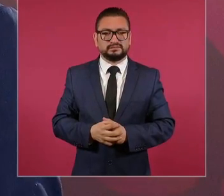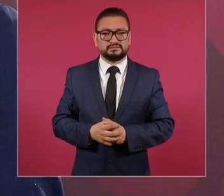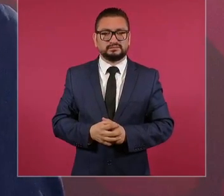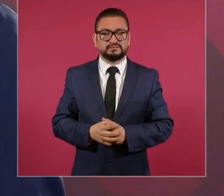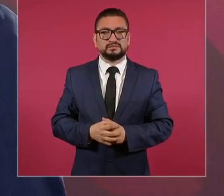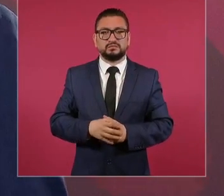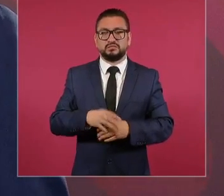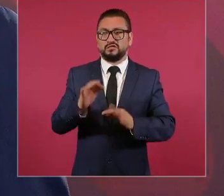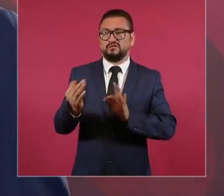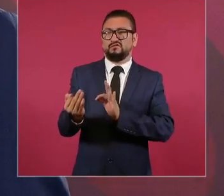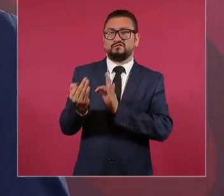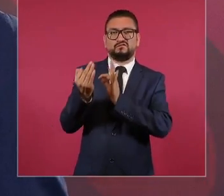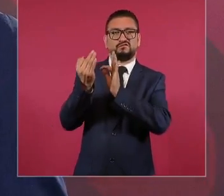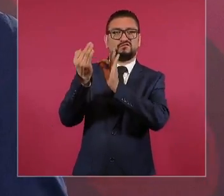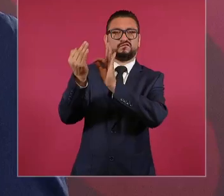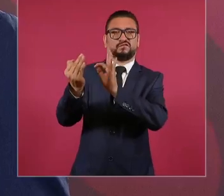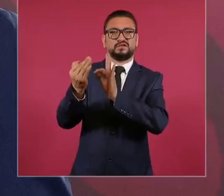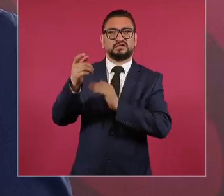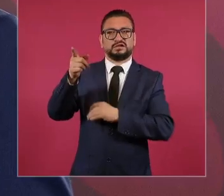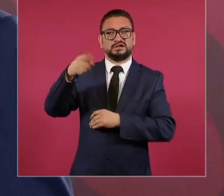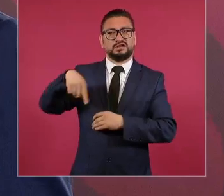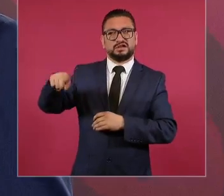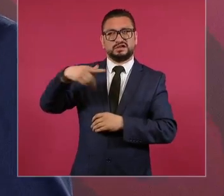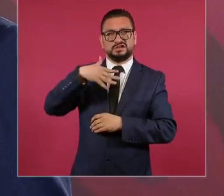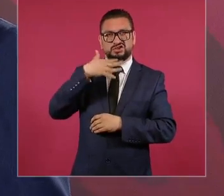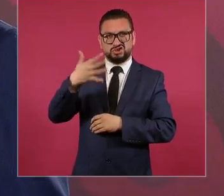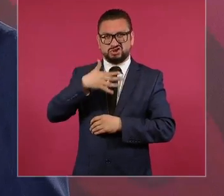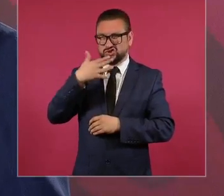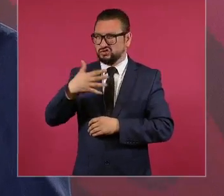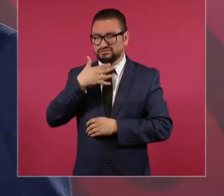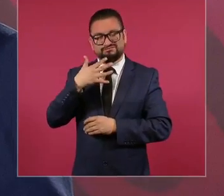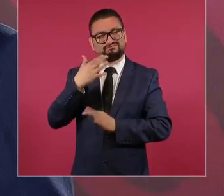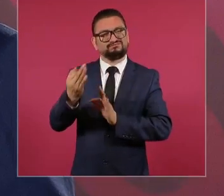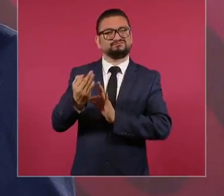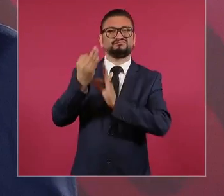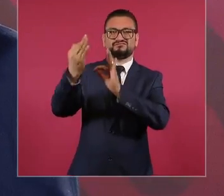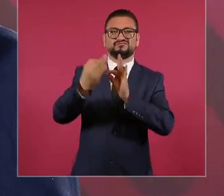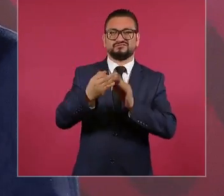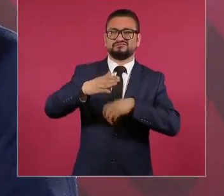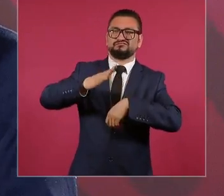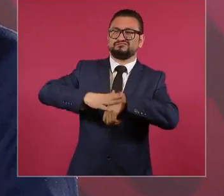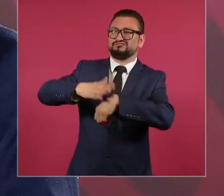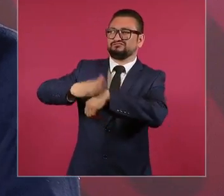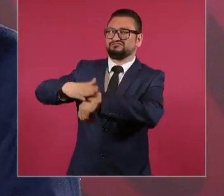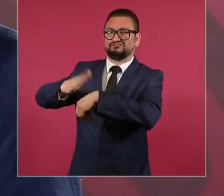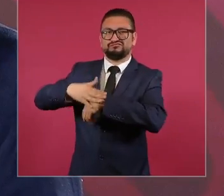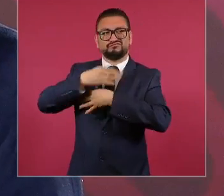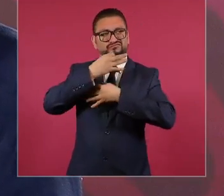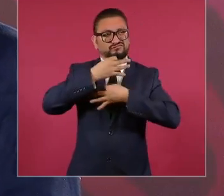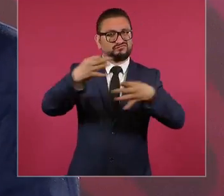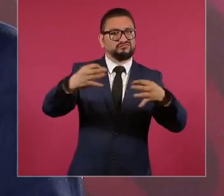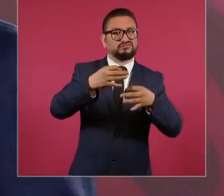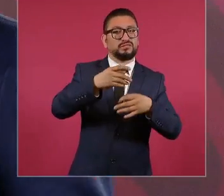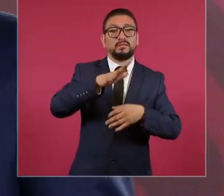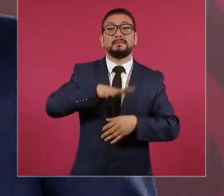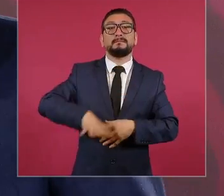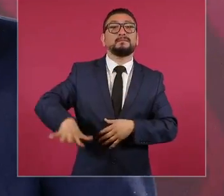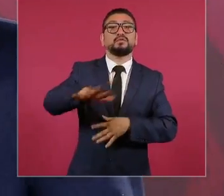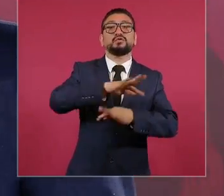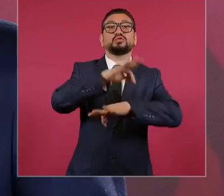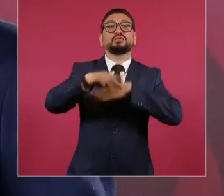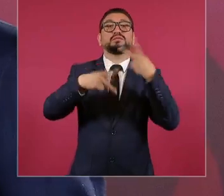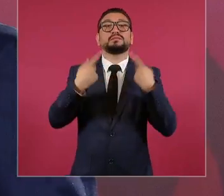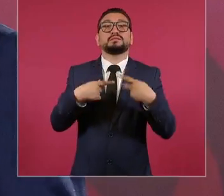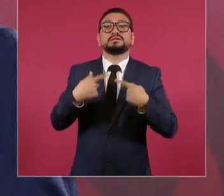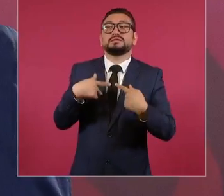enfrentar esta corrupción en beneficio de nuestro pueblo, en beneficio